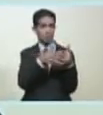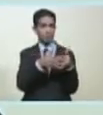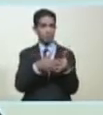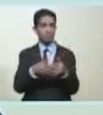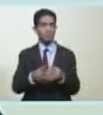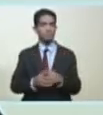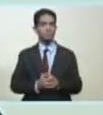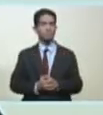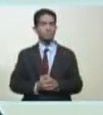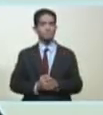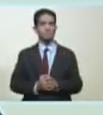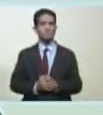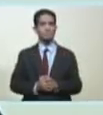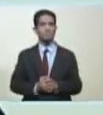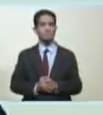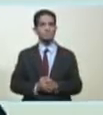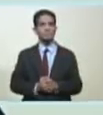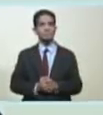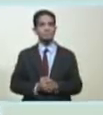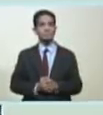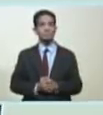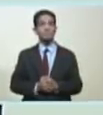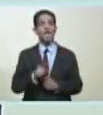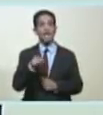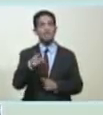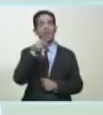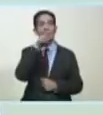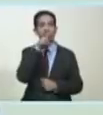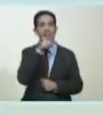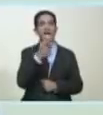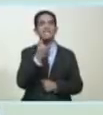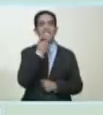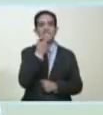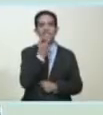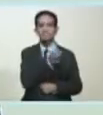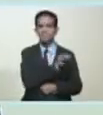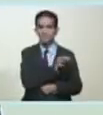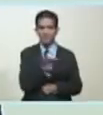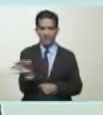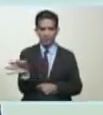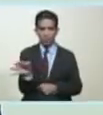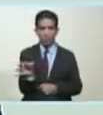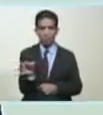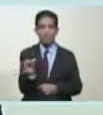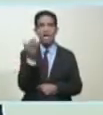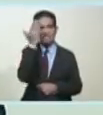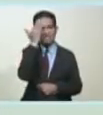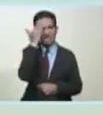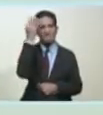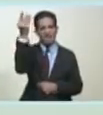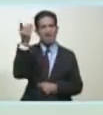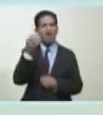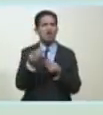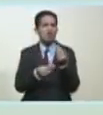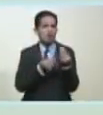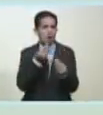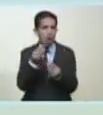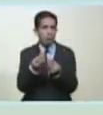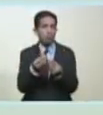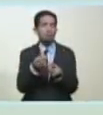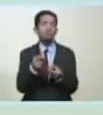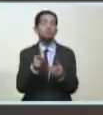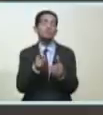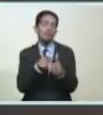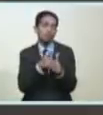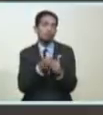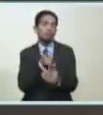Jersey. Habla perfecto inglés, conoce bien la política estadounidense. Y tocó algunas puertas en los